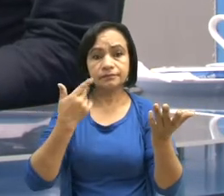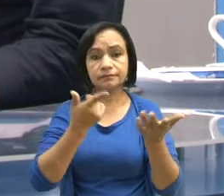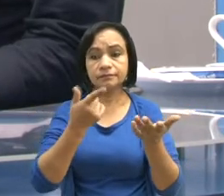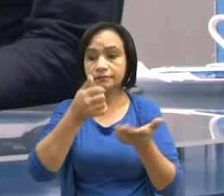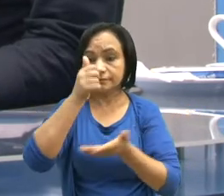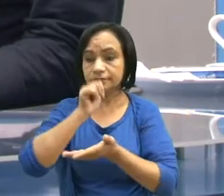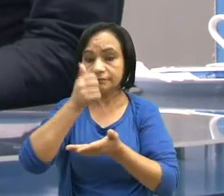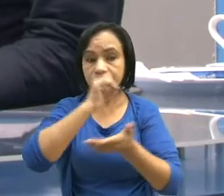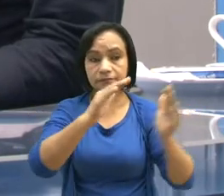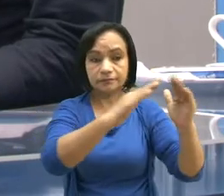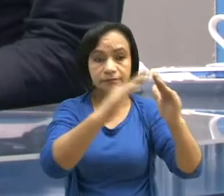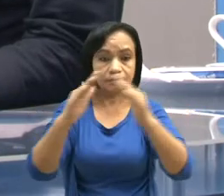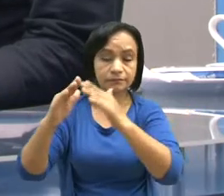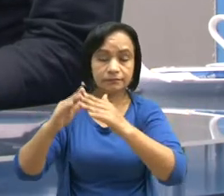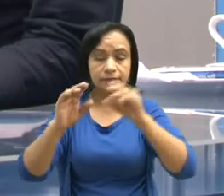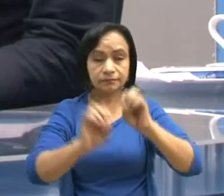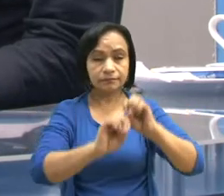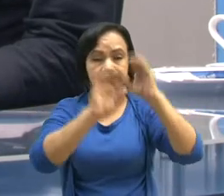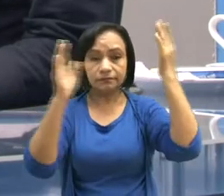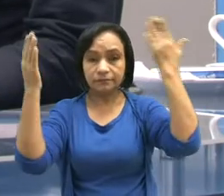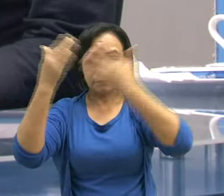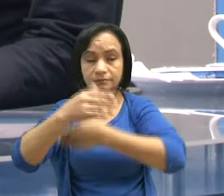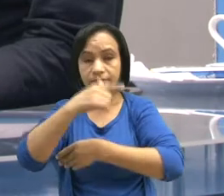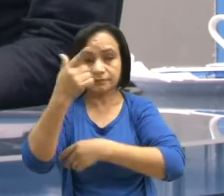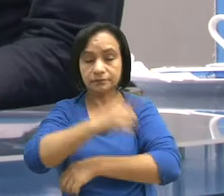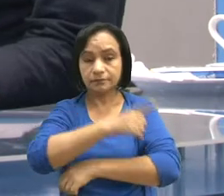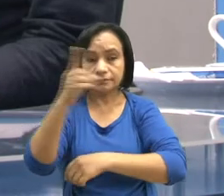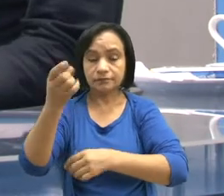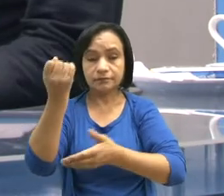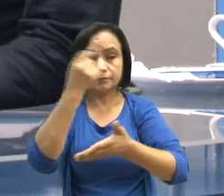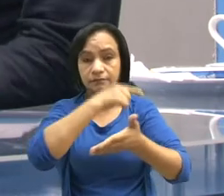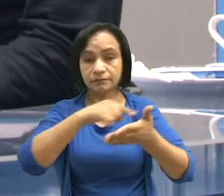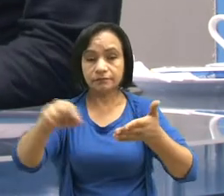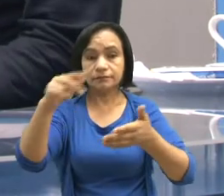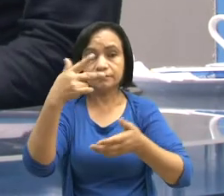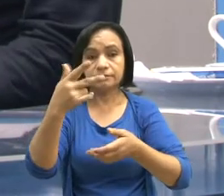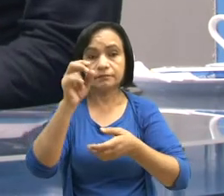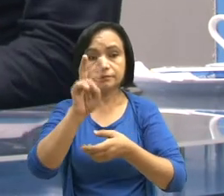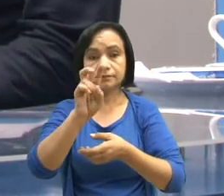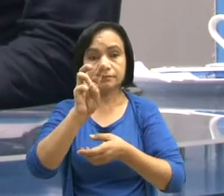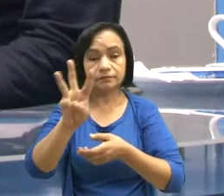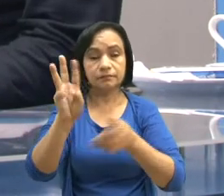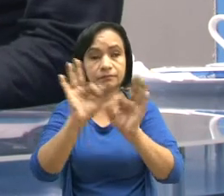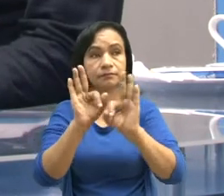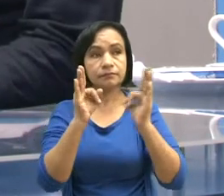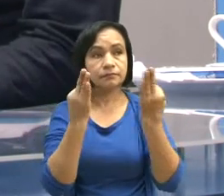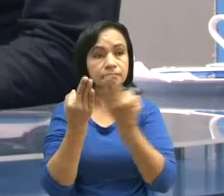abastecimiento de agua, ¿verdad?, las 24 horas del día, los 7 días de la semana, a esas 823 mil familias que están